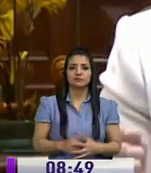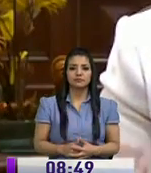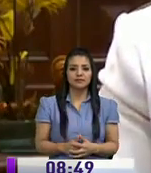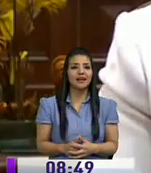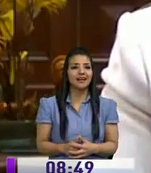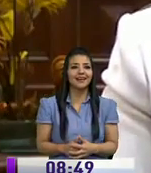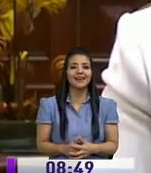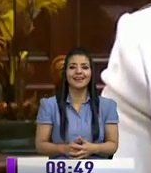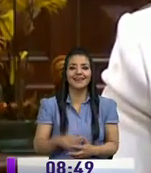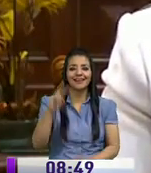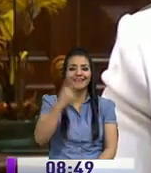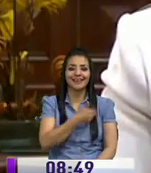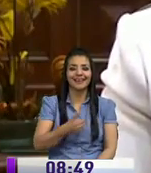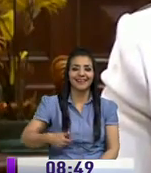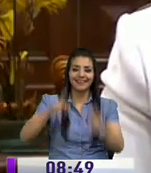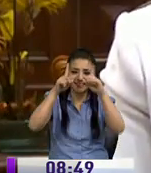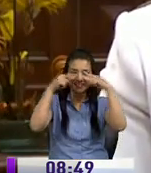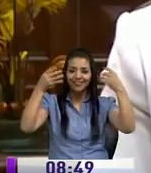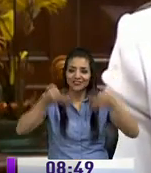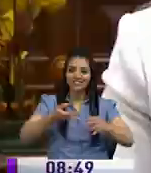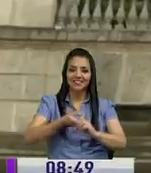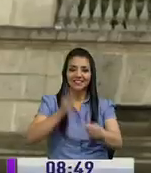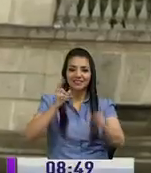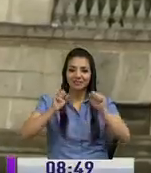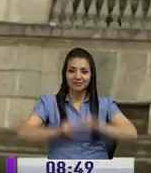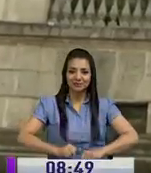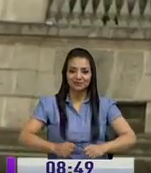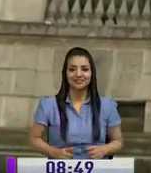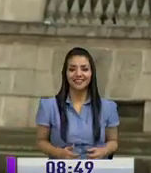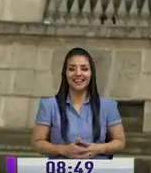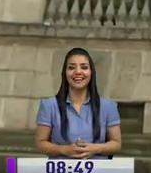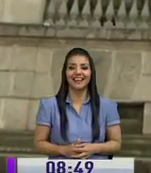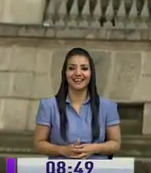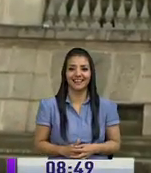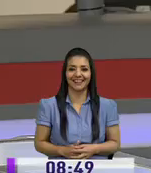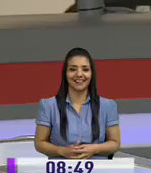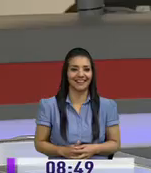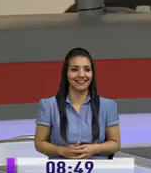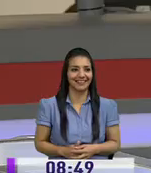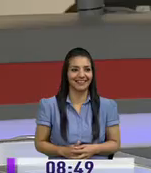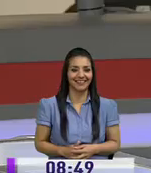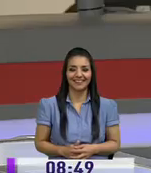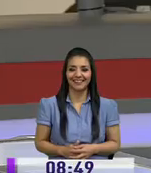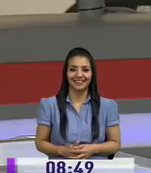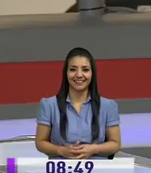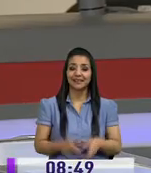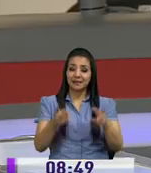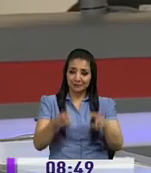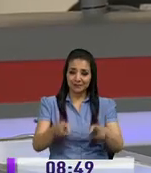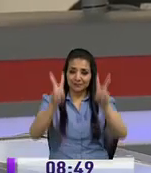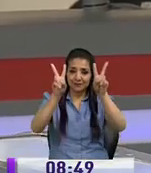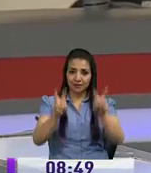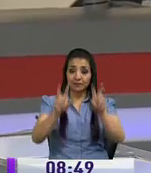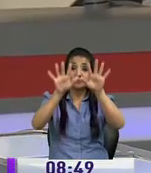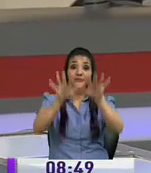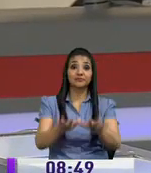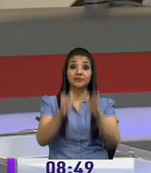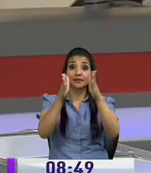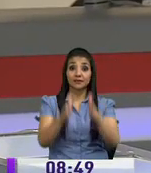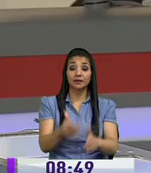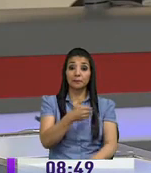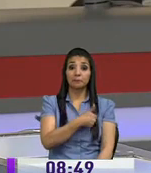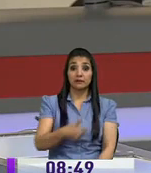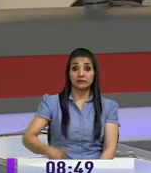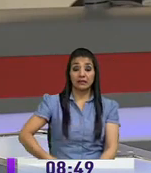oficializó su renuncia al cargo. Informó Javier Gallo. En el mismo tema, el secretario de la Presidencia, Juan